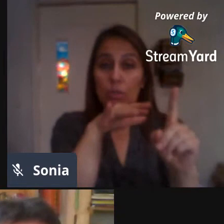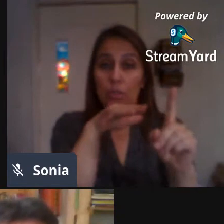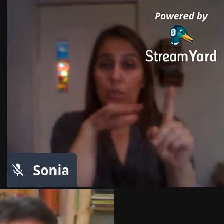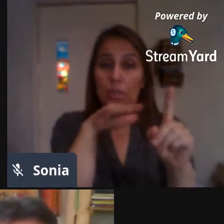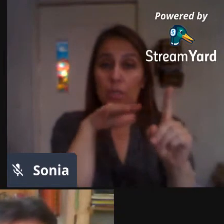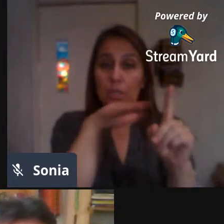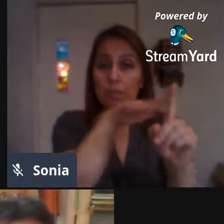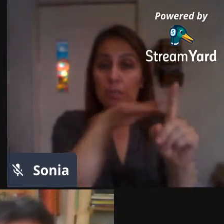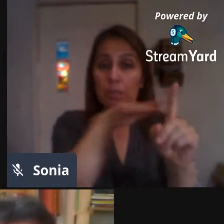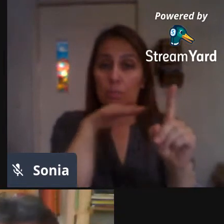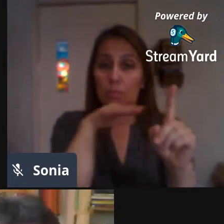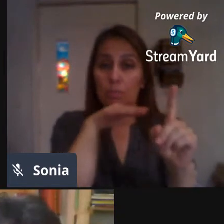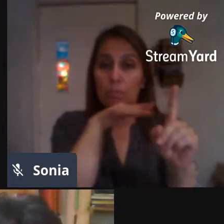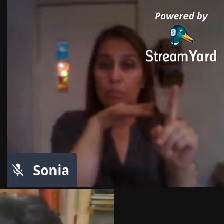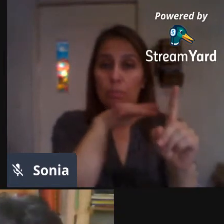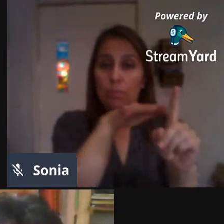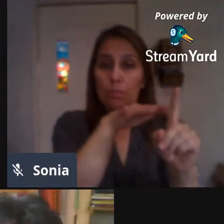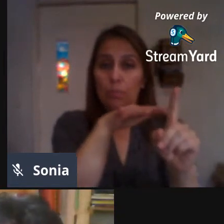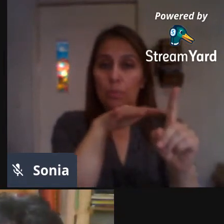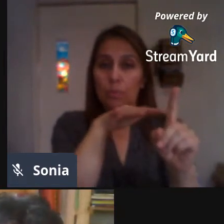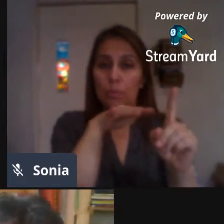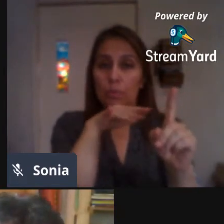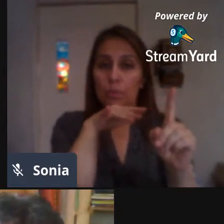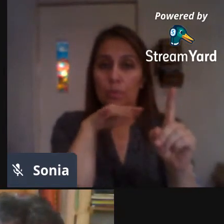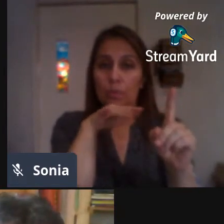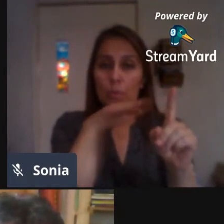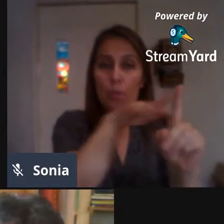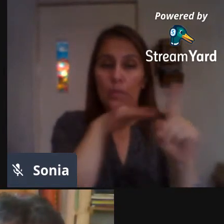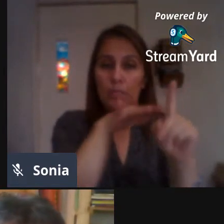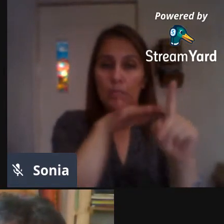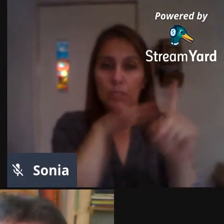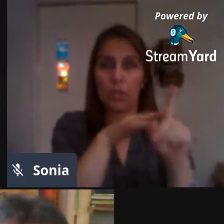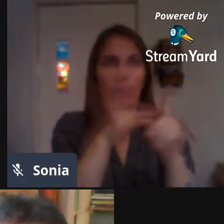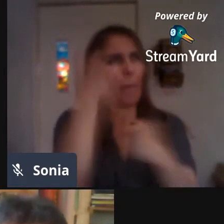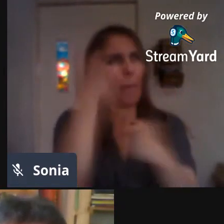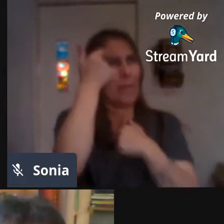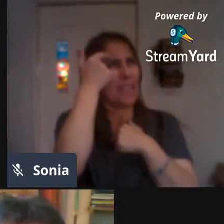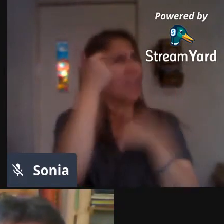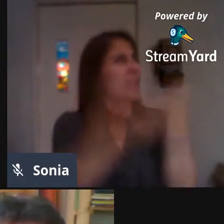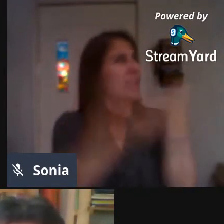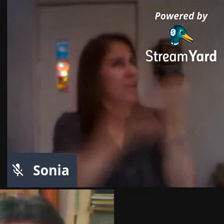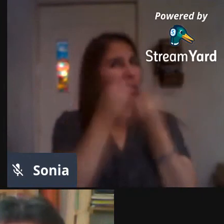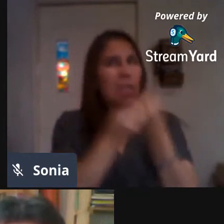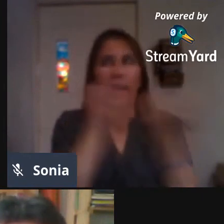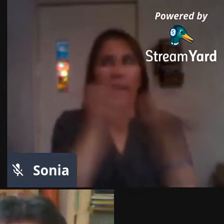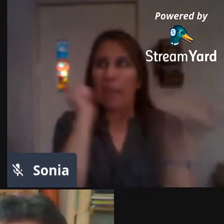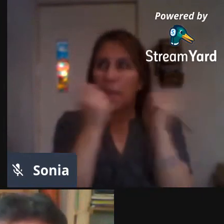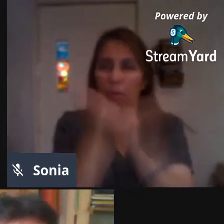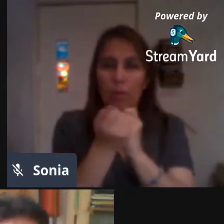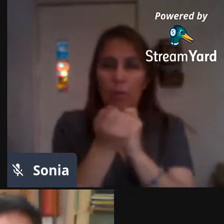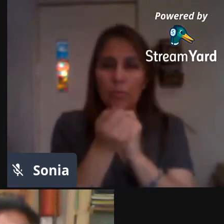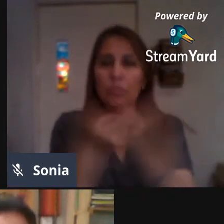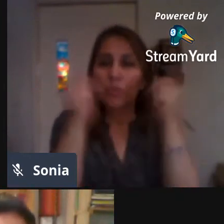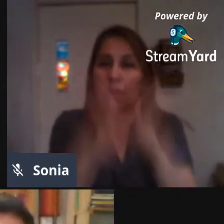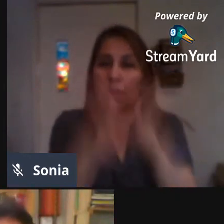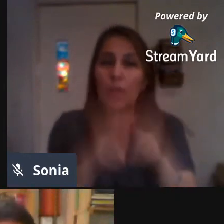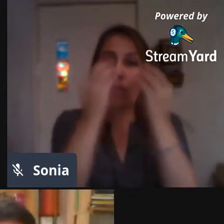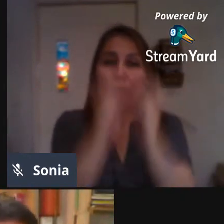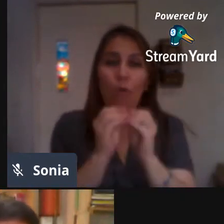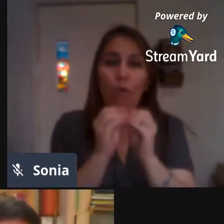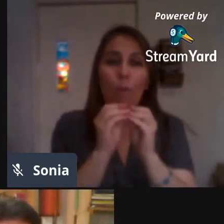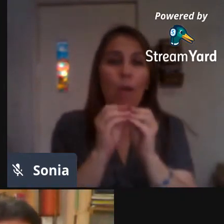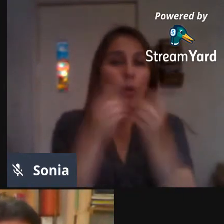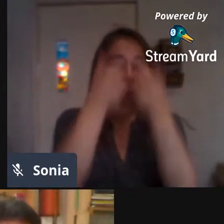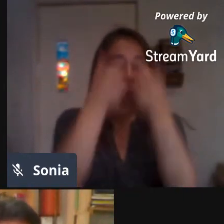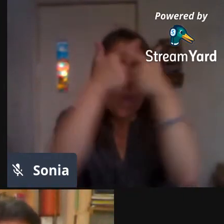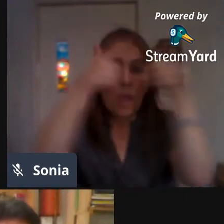no solamente movilización de conciencias y tal sino porque tenía todo un lenguaje y que eso terminará en